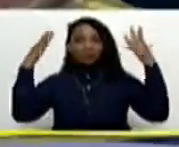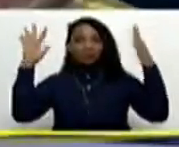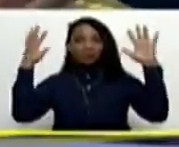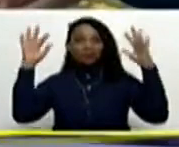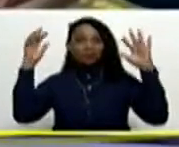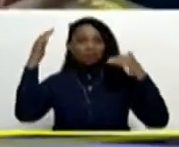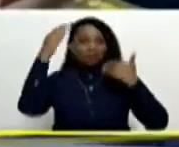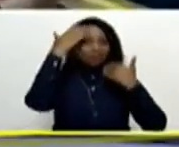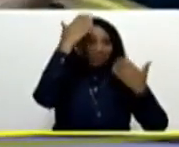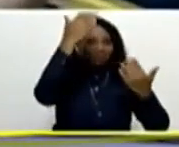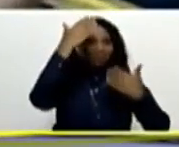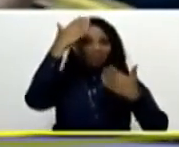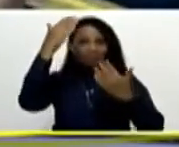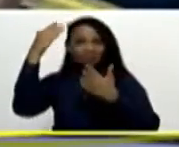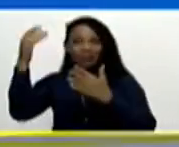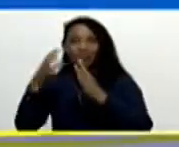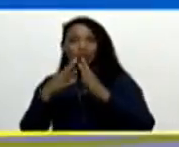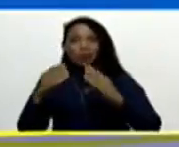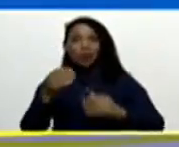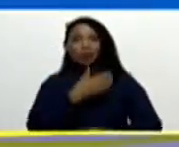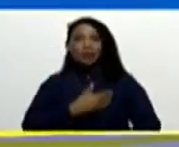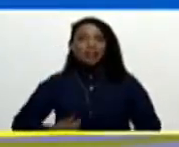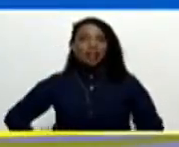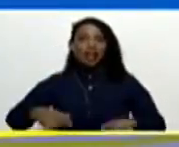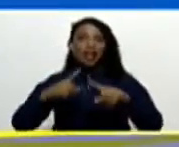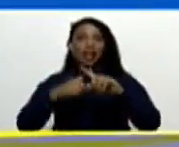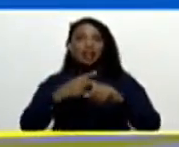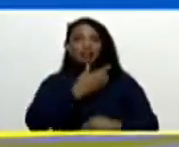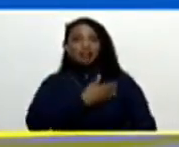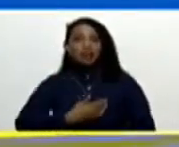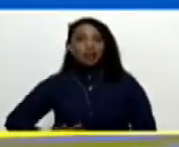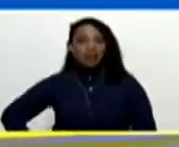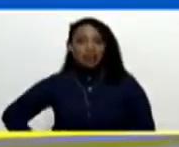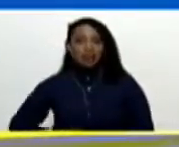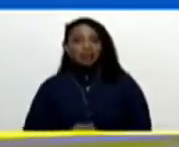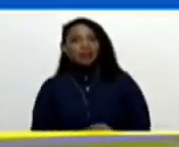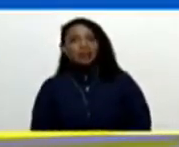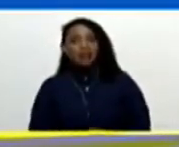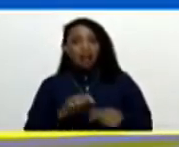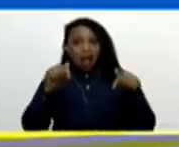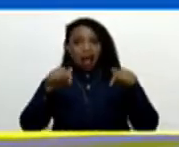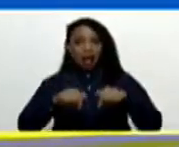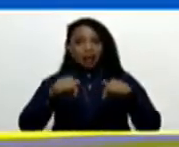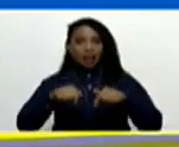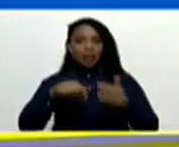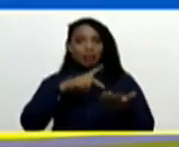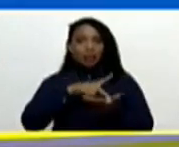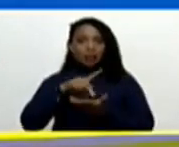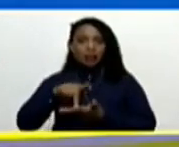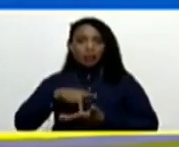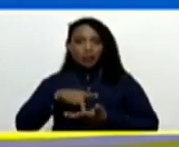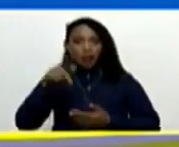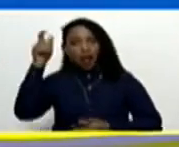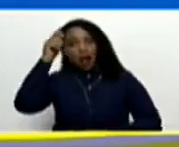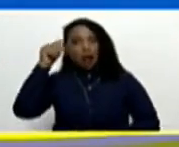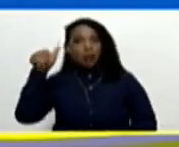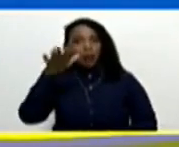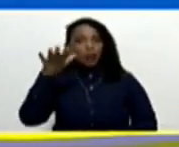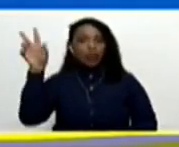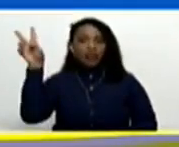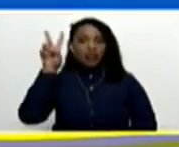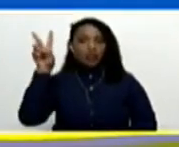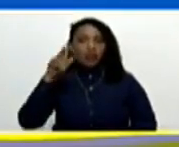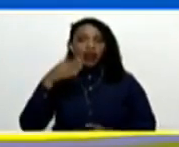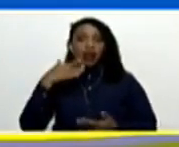Saludar a todos los presidentes, expresidentes, que están acá, al pueblo venezolano, un